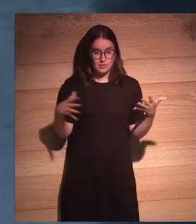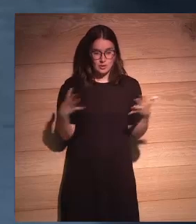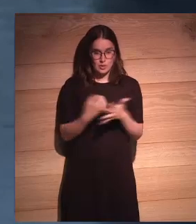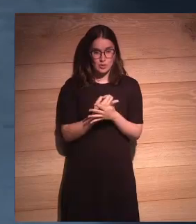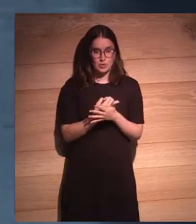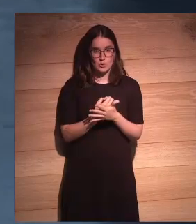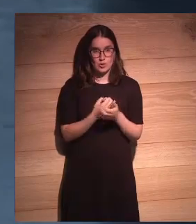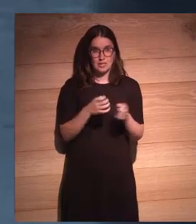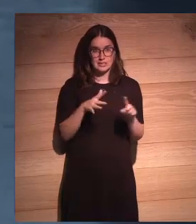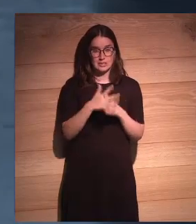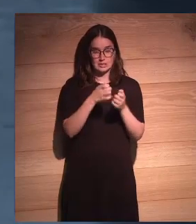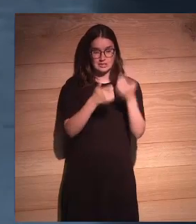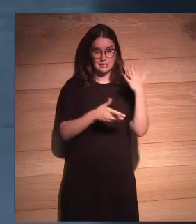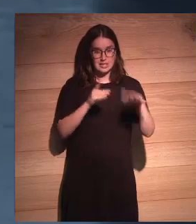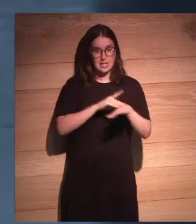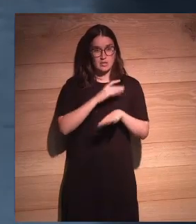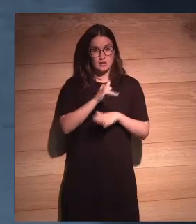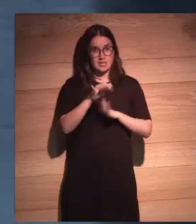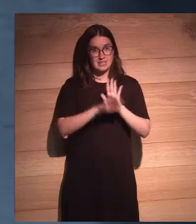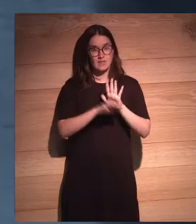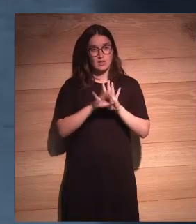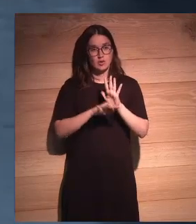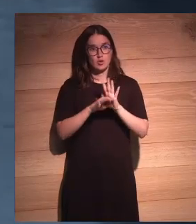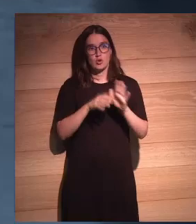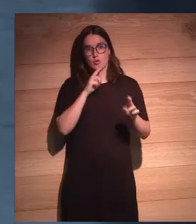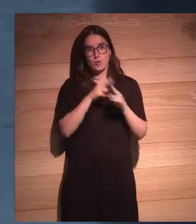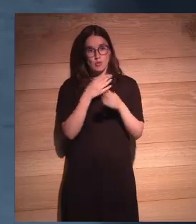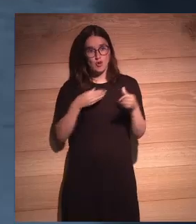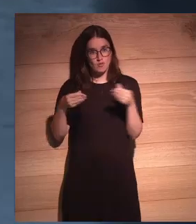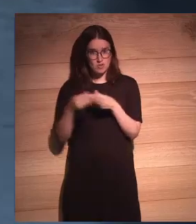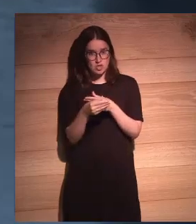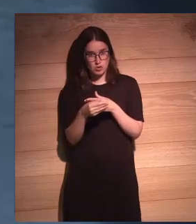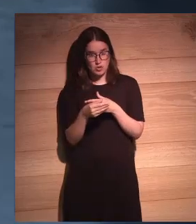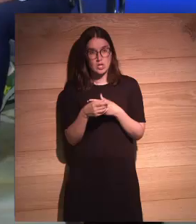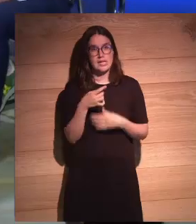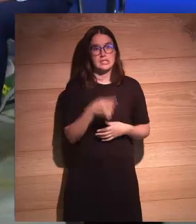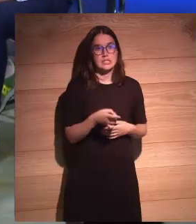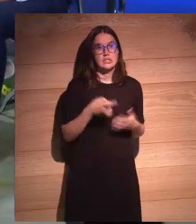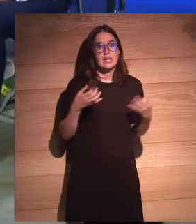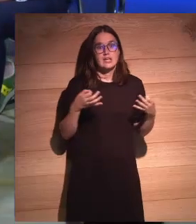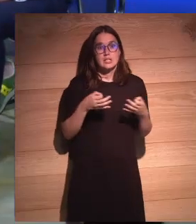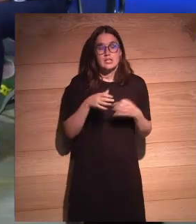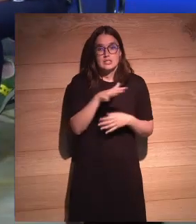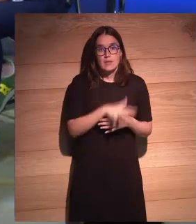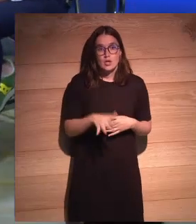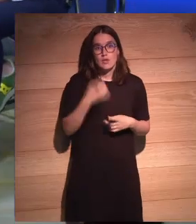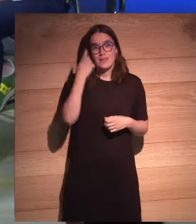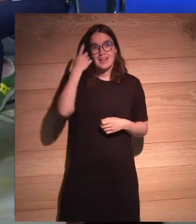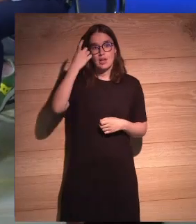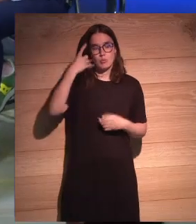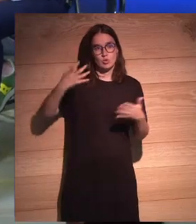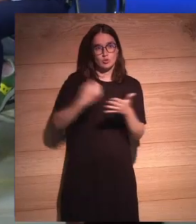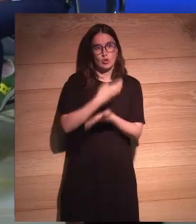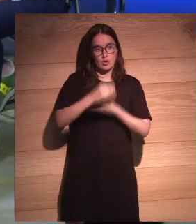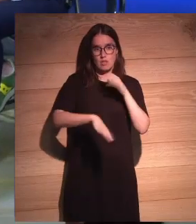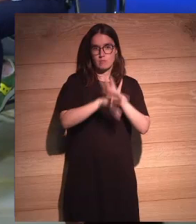todos los sitios donde están los datos en el servidor, hay uno que es el portfolio. El portfolio es el sitio donde el alumno deposita todo